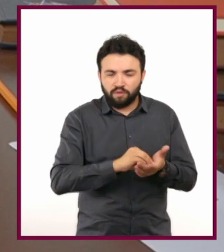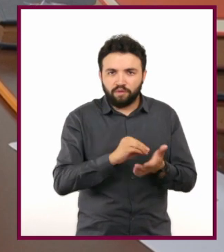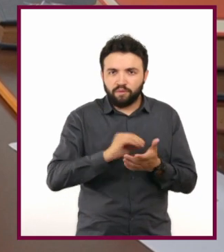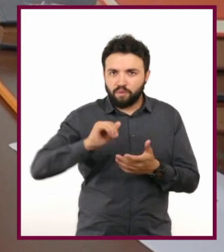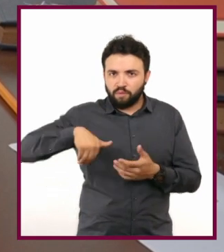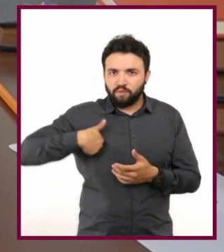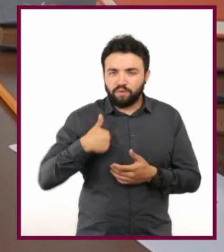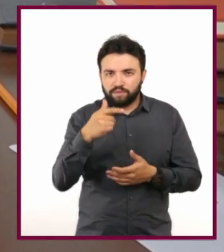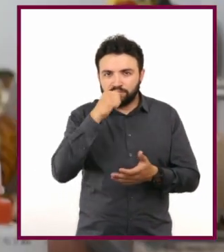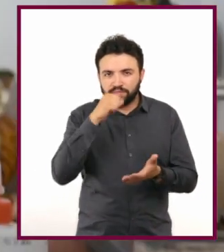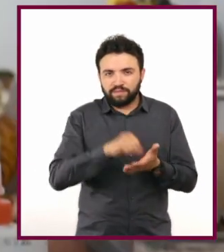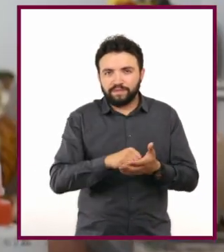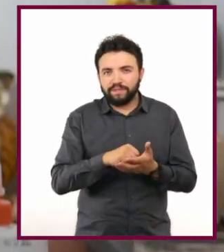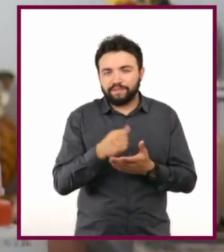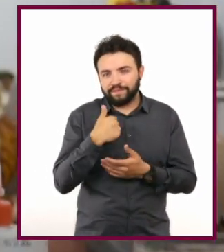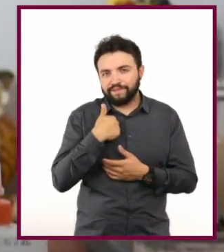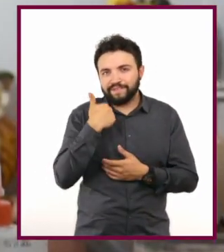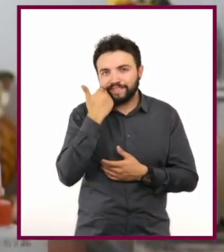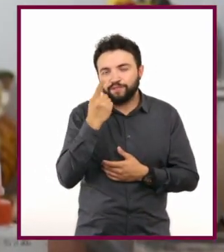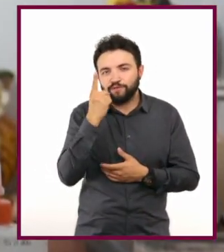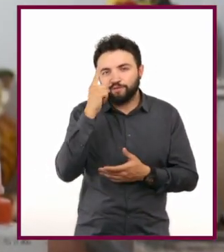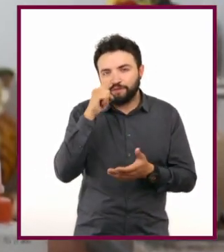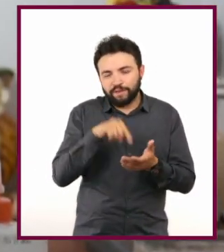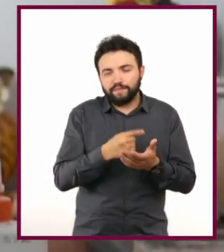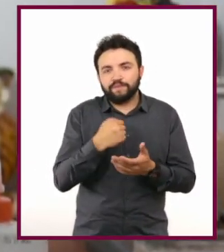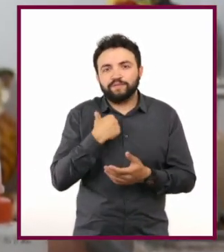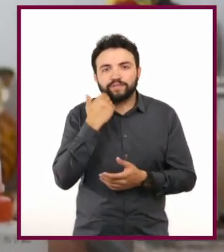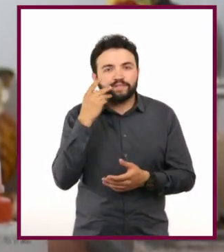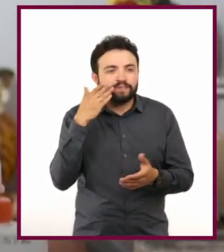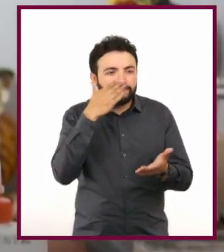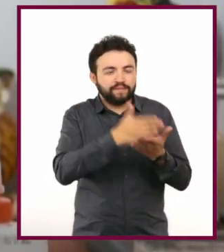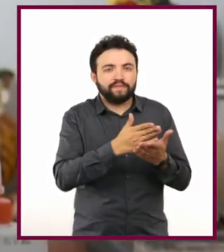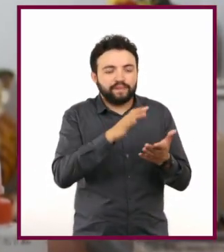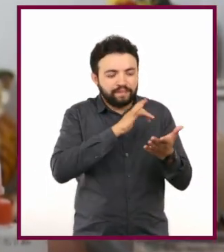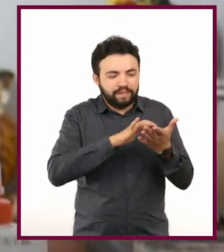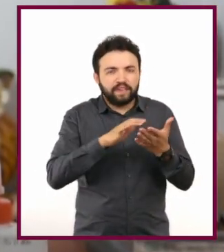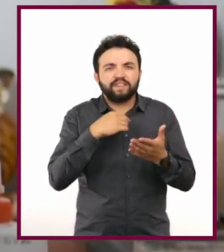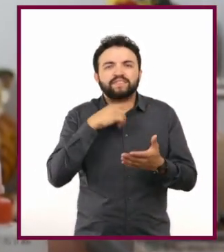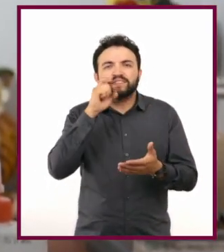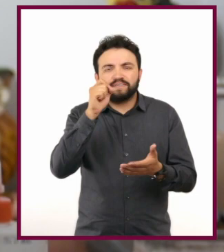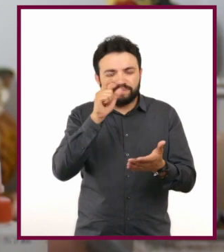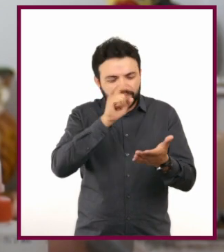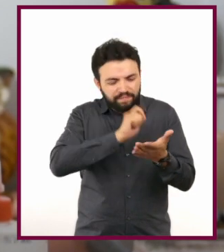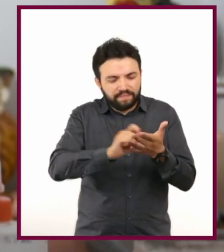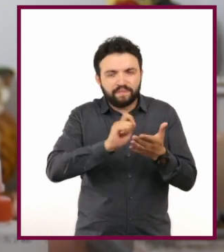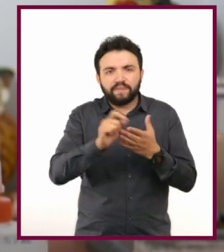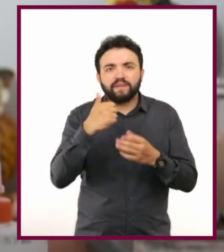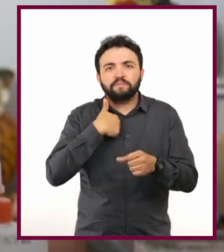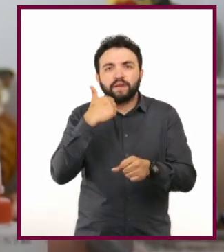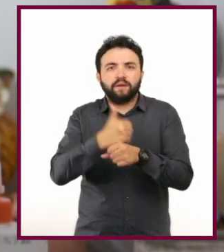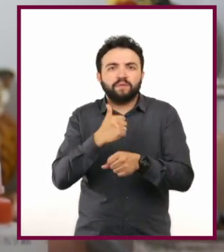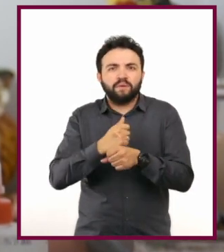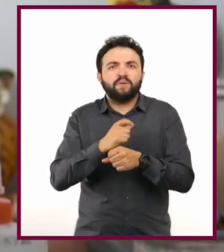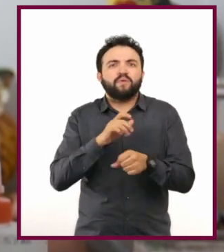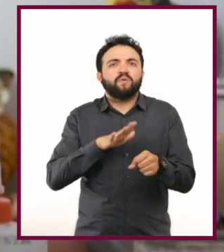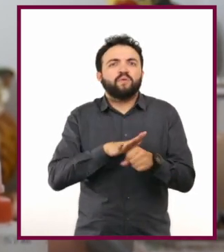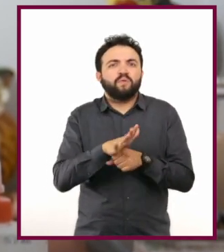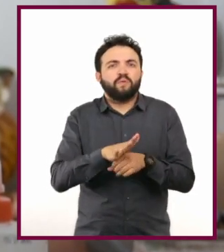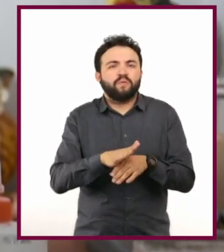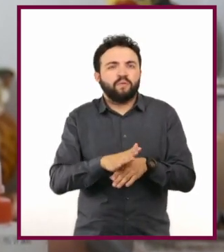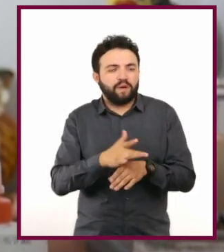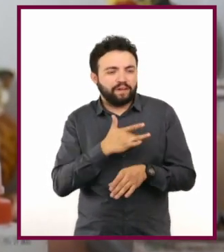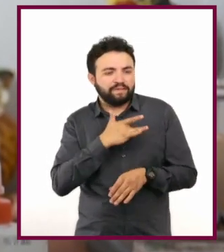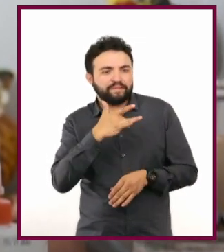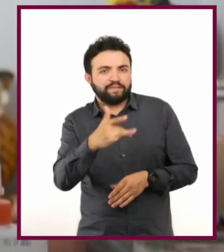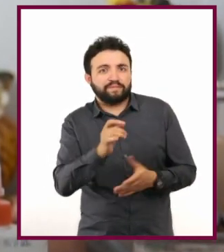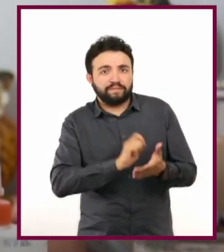¿Todavía guardas tus cartas? Me encantaría un día leerlas, ver cómo era la letra del abuelo y qué cosas románticas te ponía.